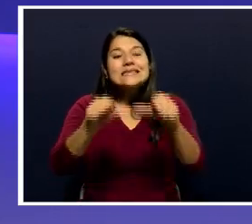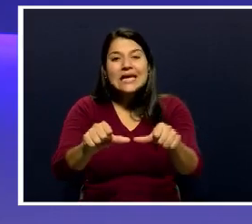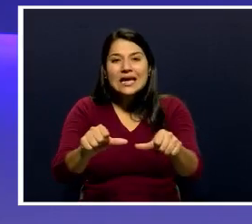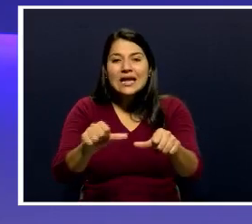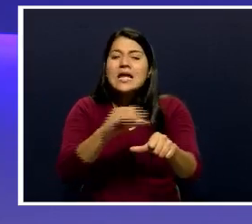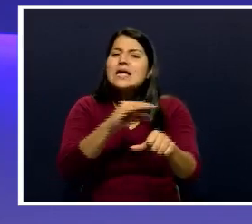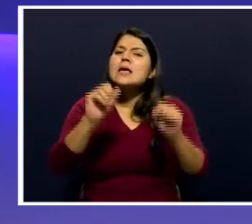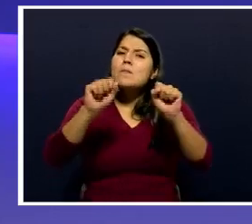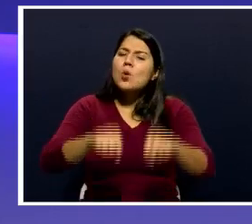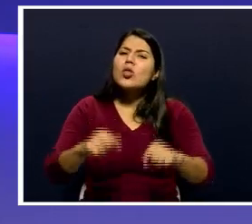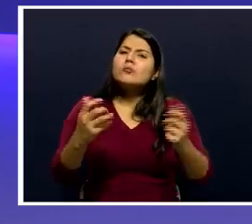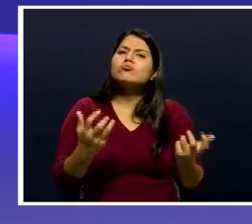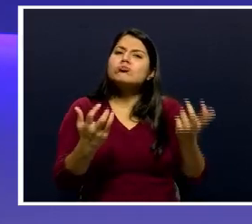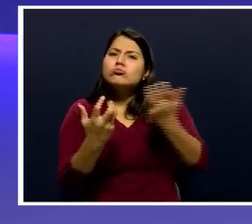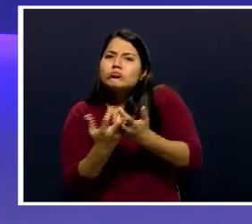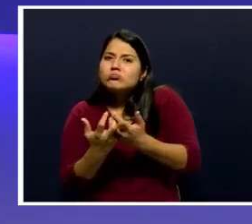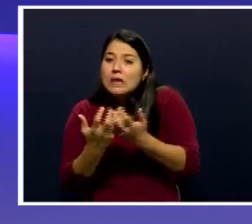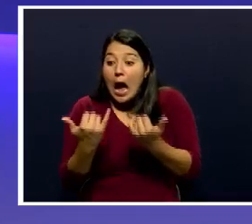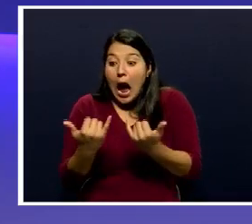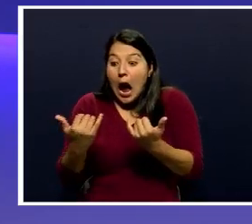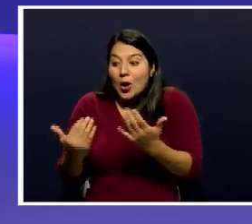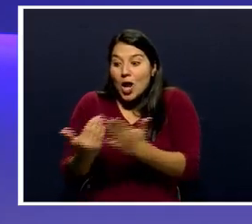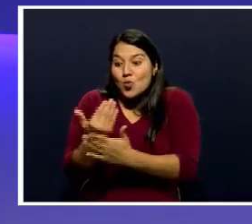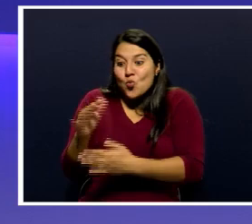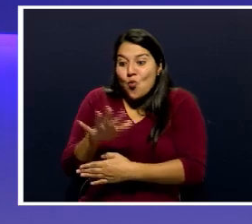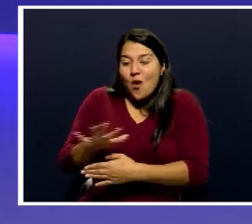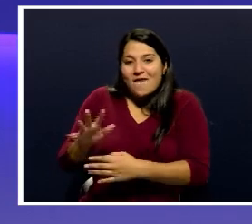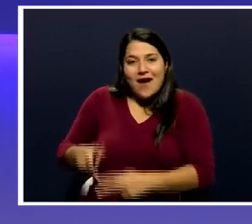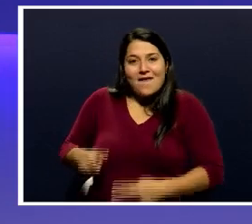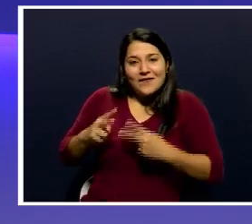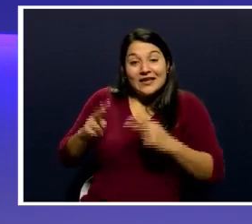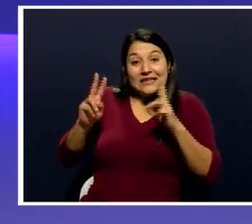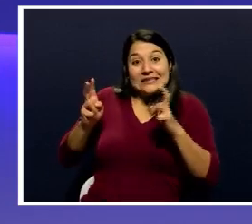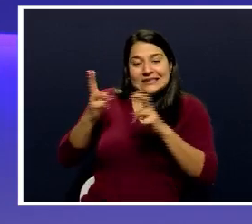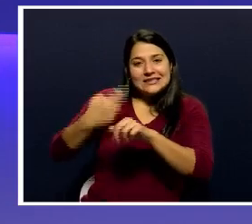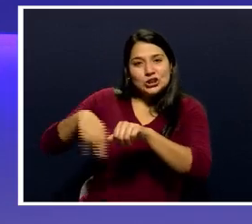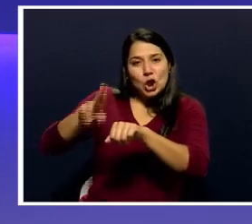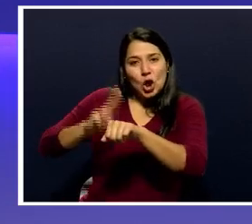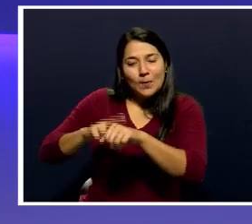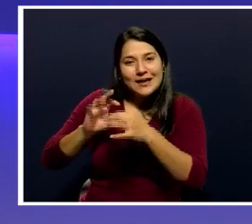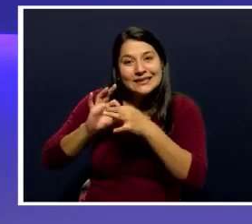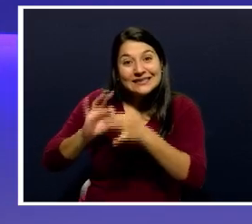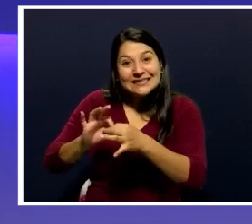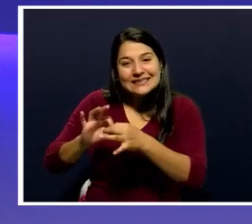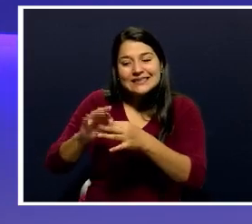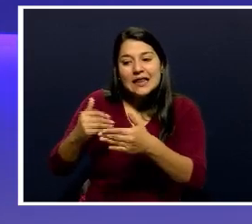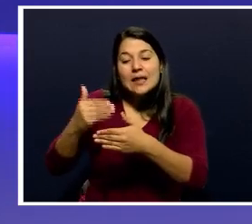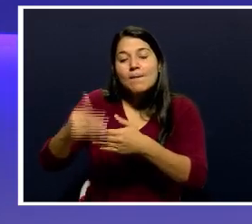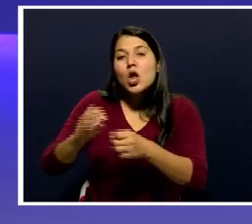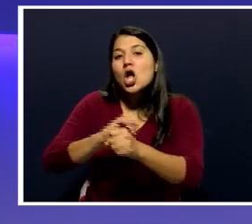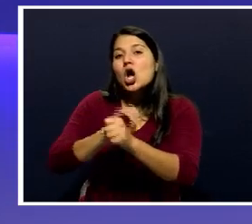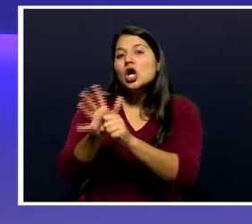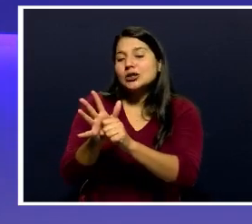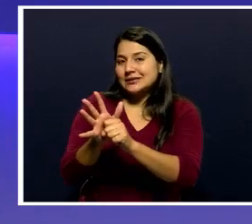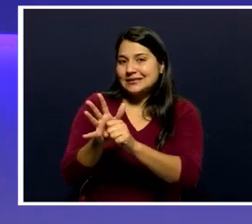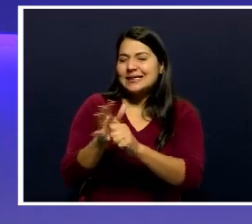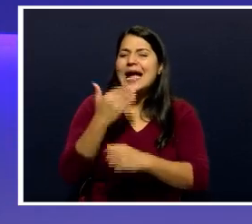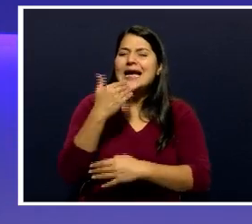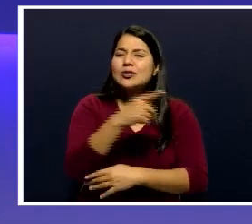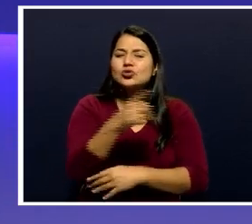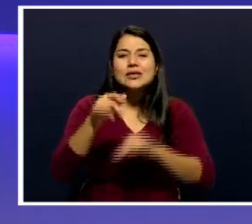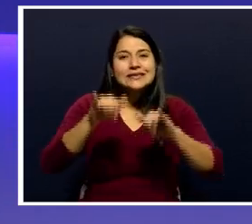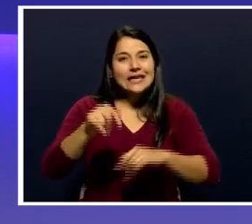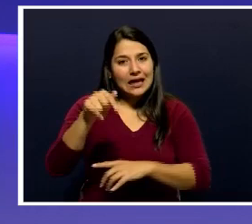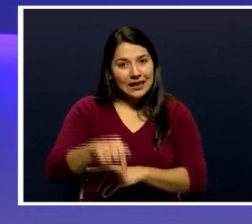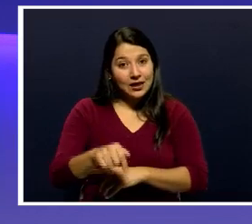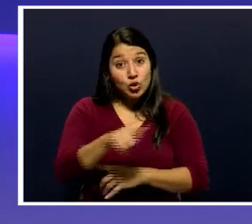adelante y adaptarnos a esta nueva normalidad de la pandemia del COVID-19. Gracias por estar